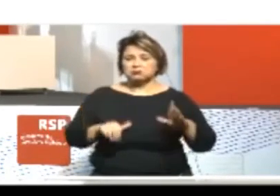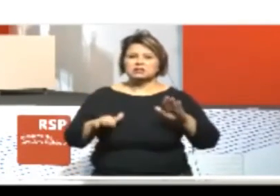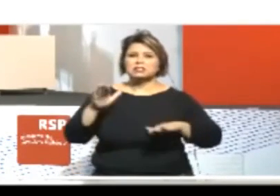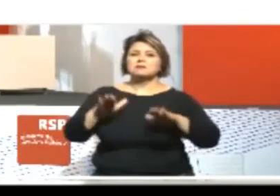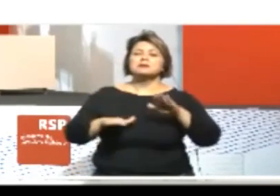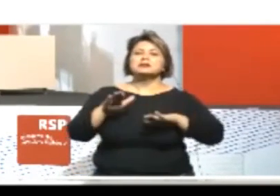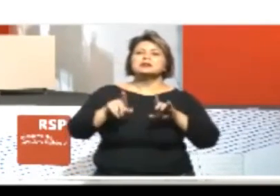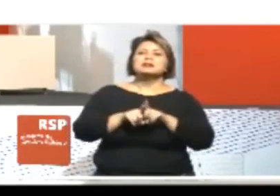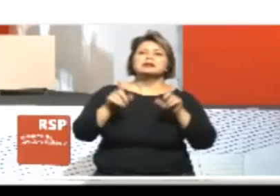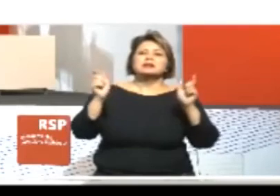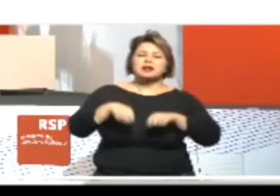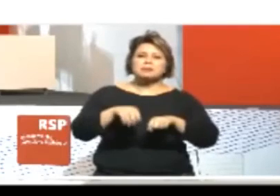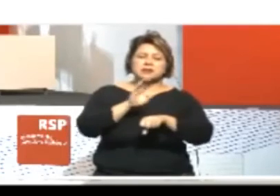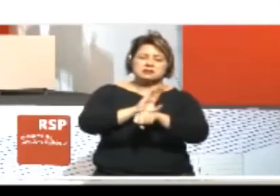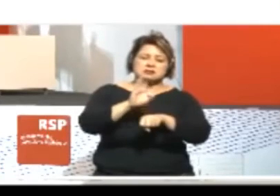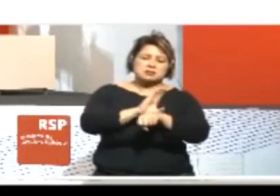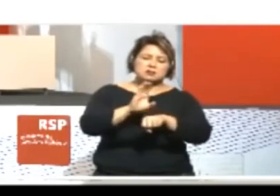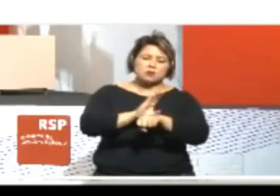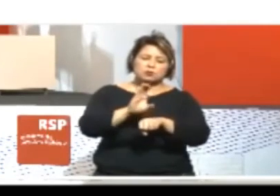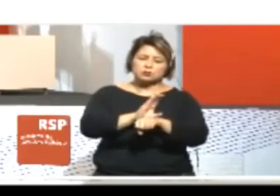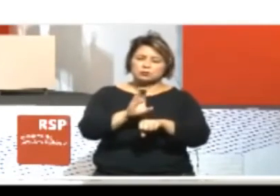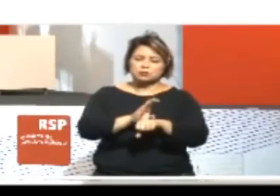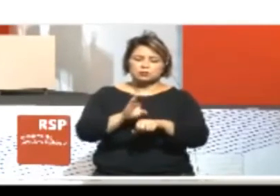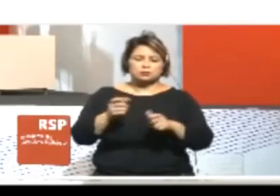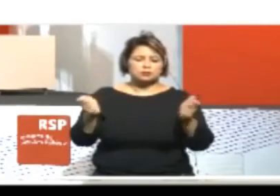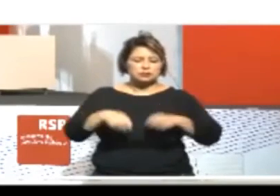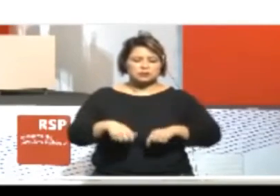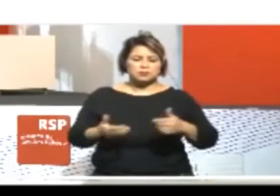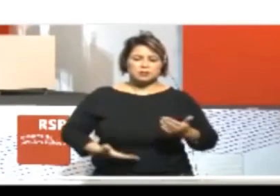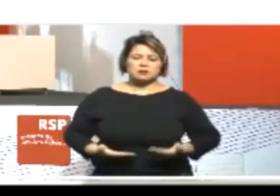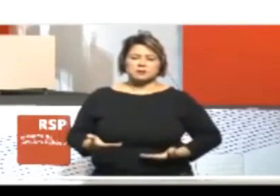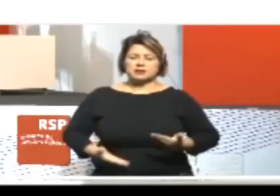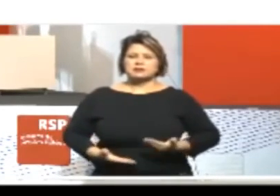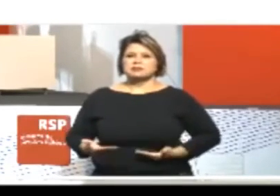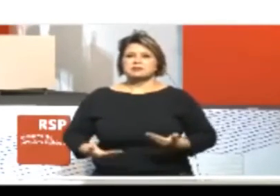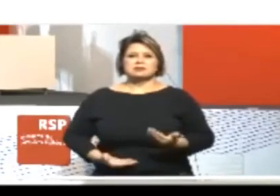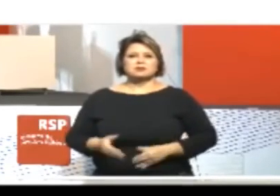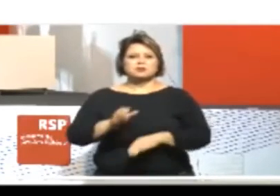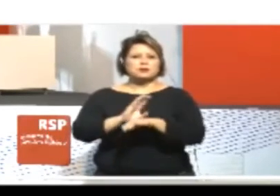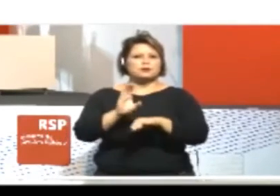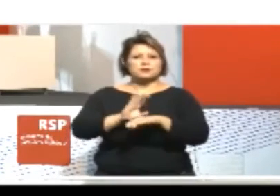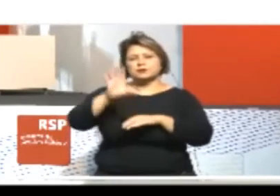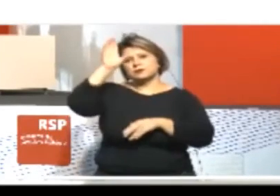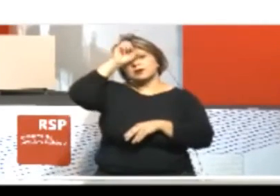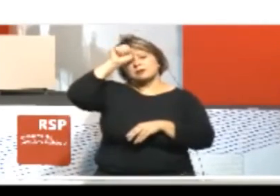la capacitación de los empleados. Un caso muy interesante que vi en El